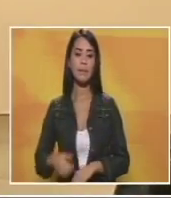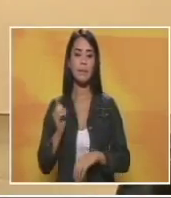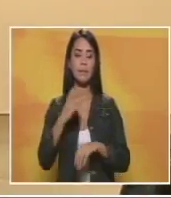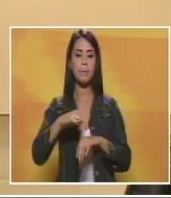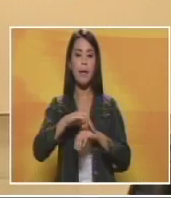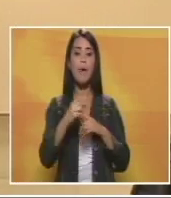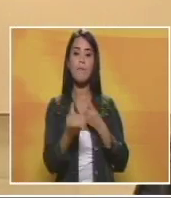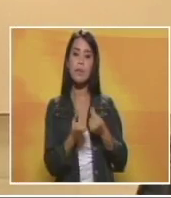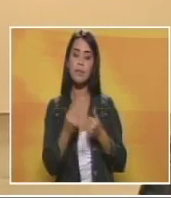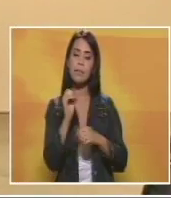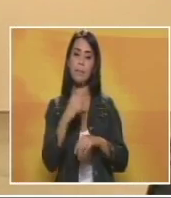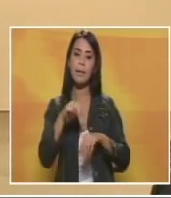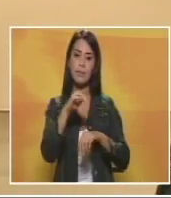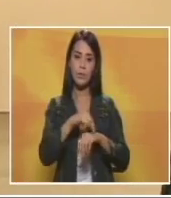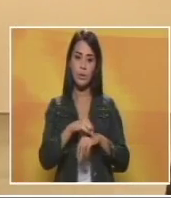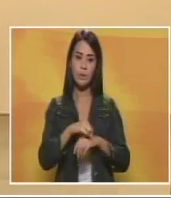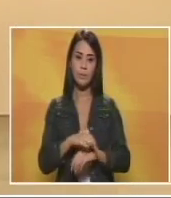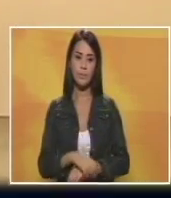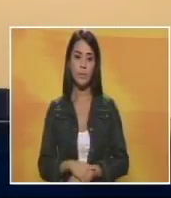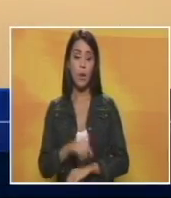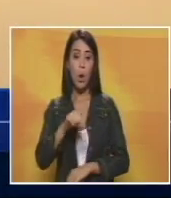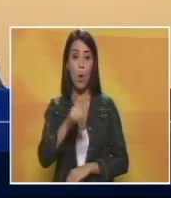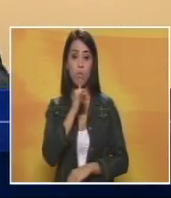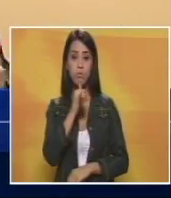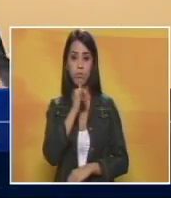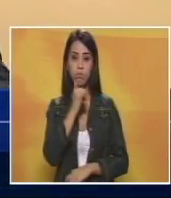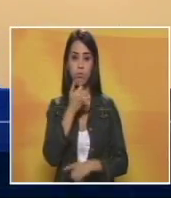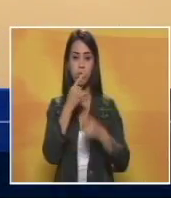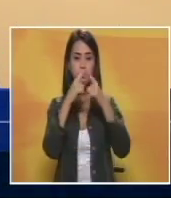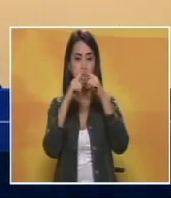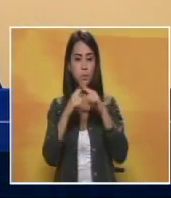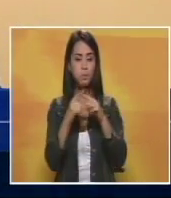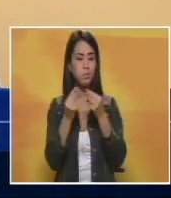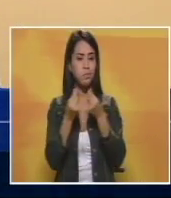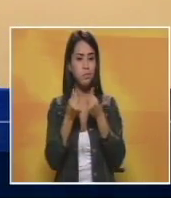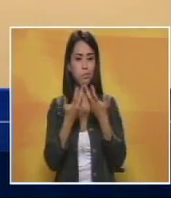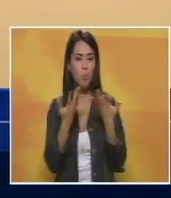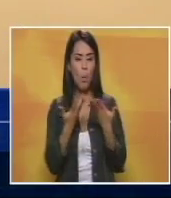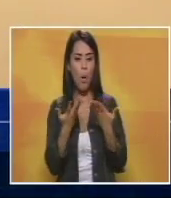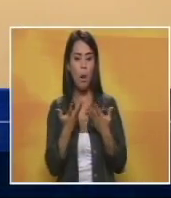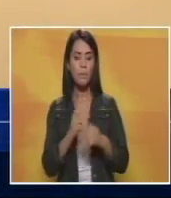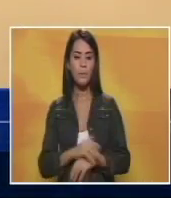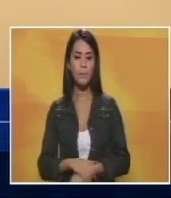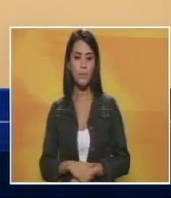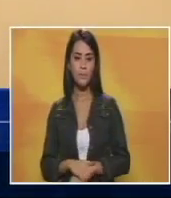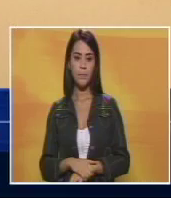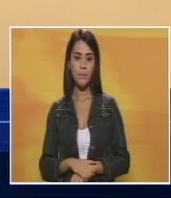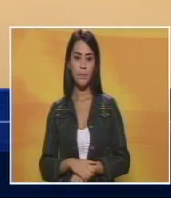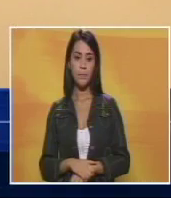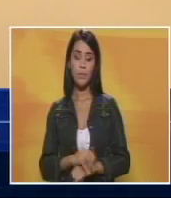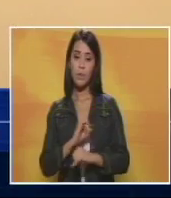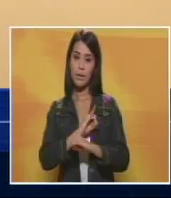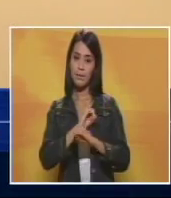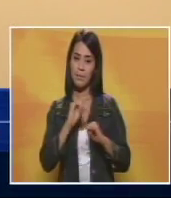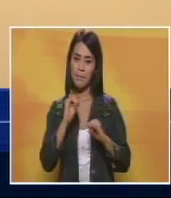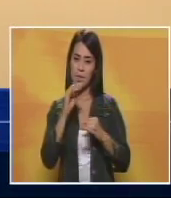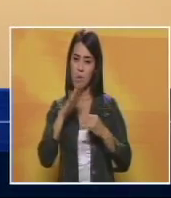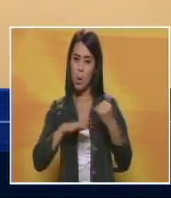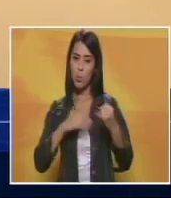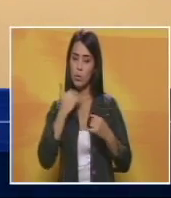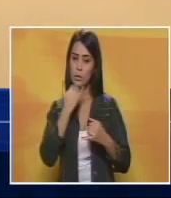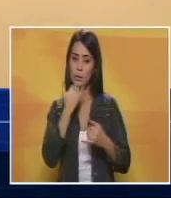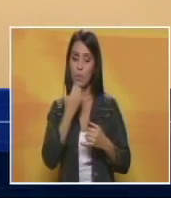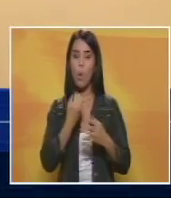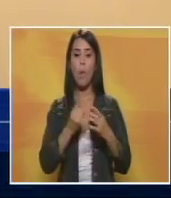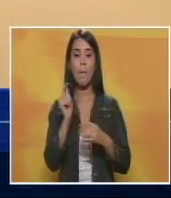de Finanzas de la Asamblea Nacional, hoy anunciando el cálculo de este ente sobre el cierre de la inflación para